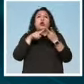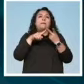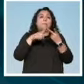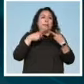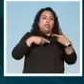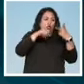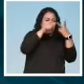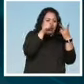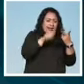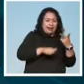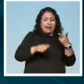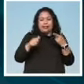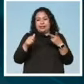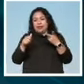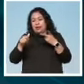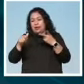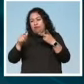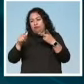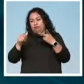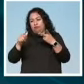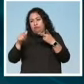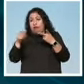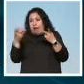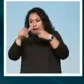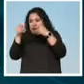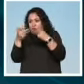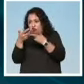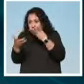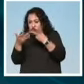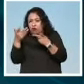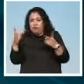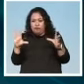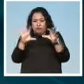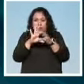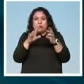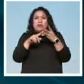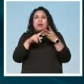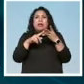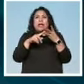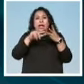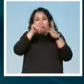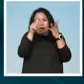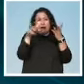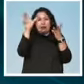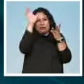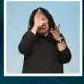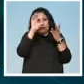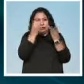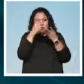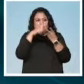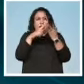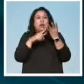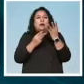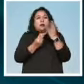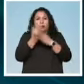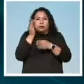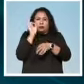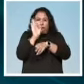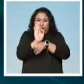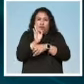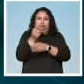artista y la obra, con el papel del intelectual, el artista, el científico en la sociedad, con las nuevas formas de